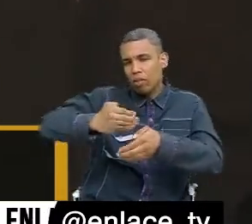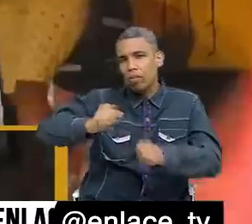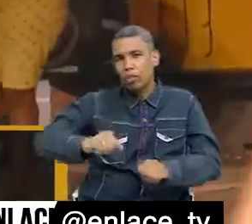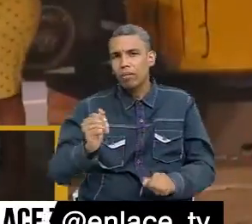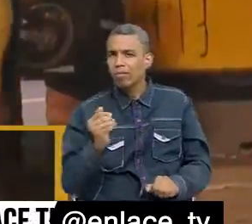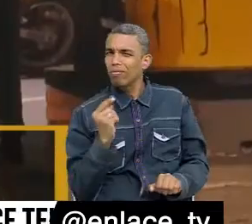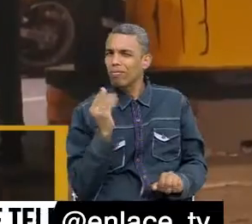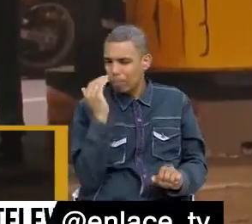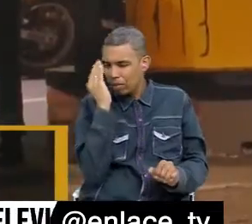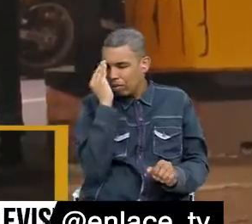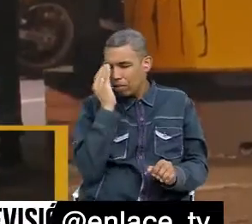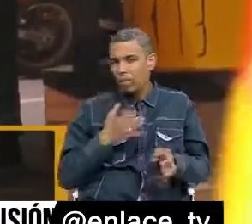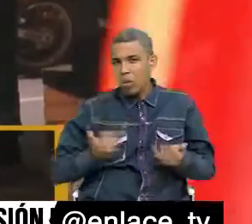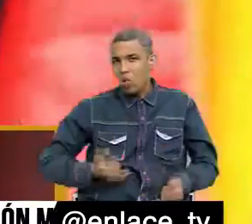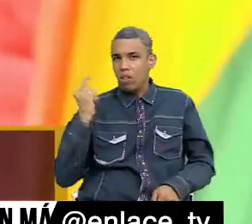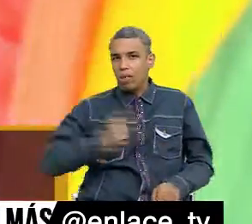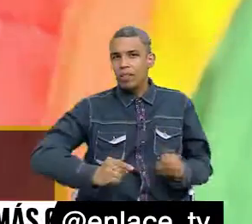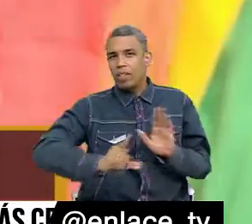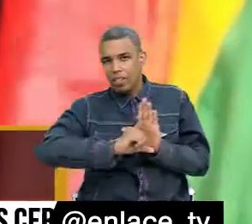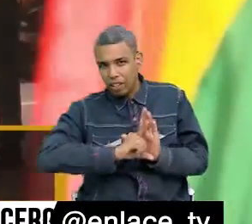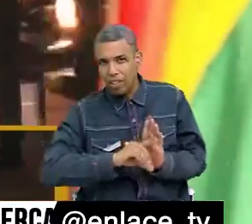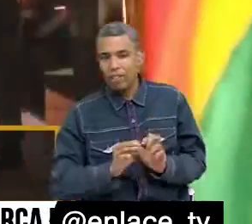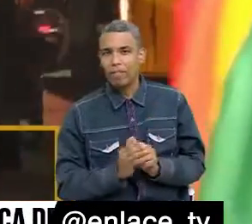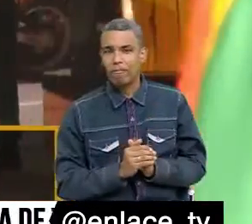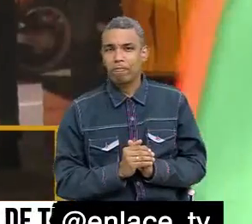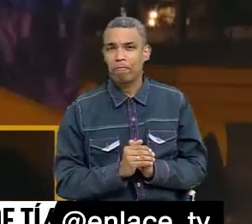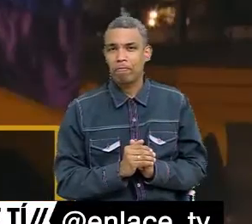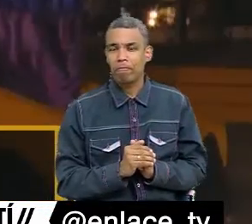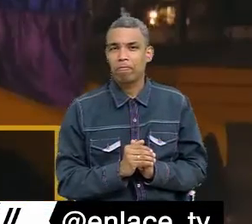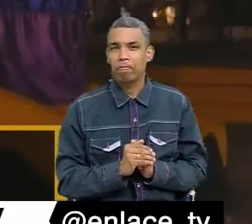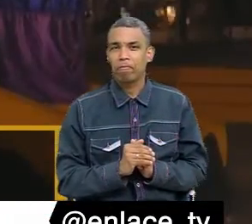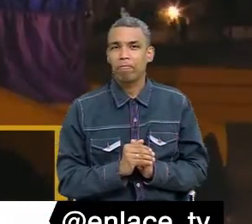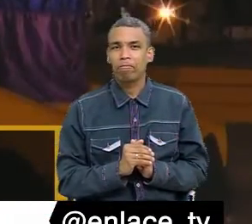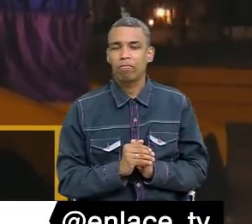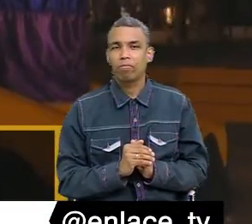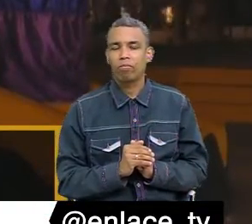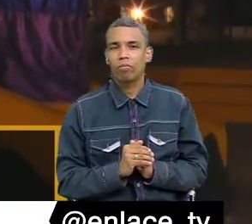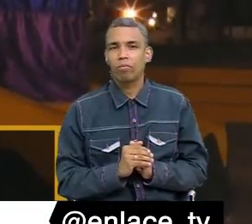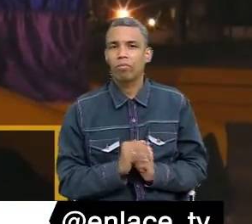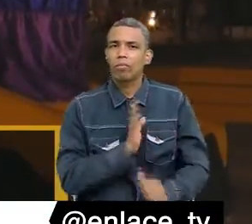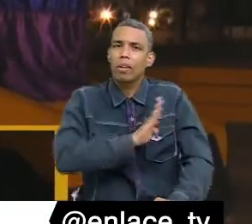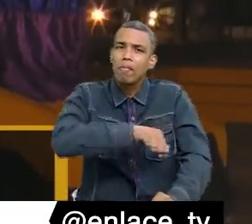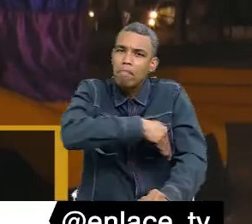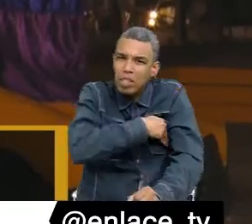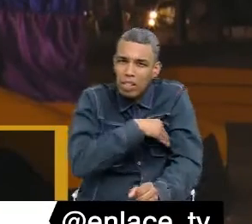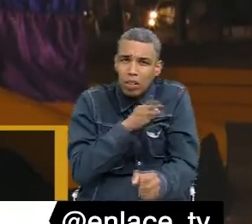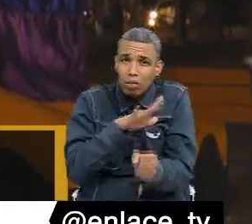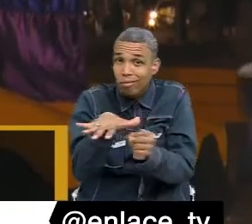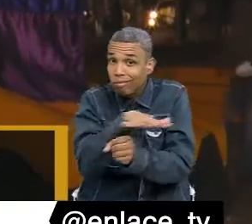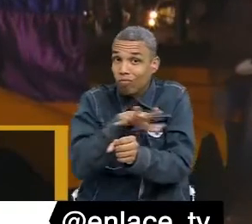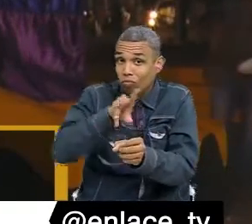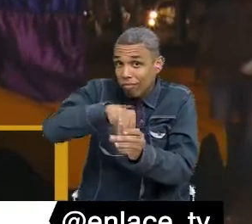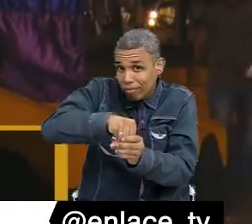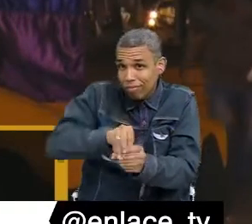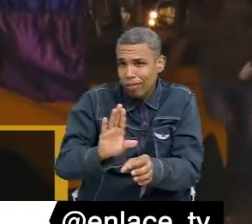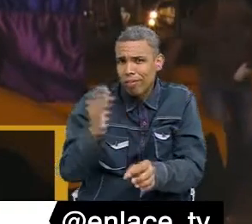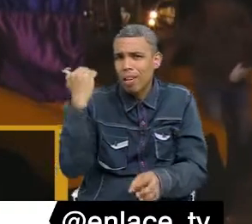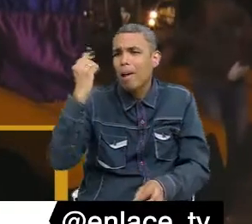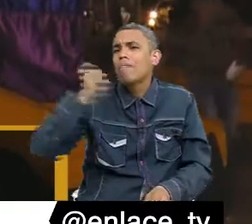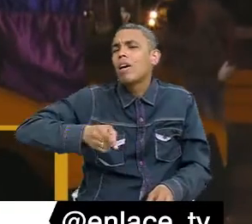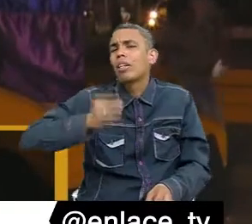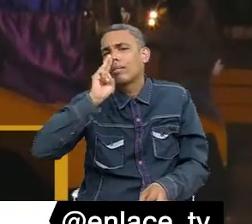las directrices o directivas del Ministerio del Interior, son leyes que vienen de ya nacionales,